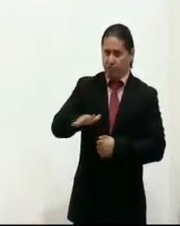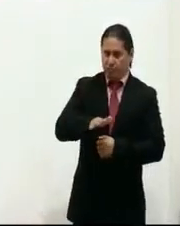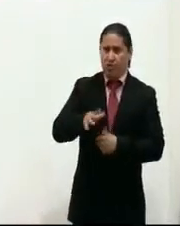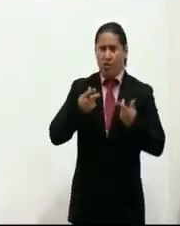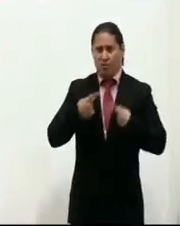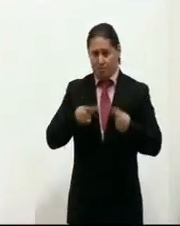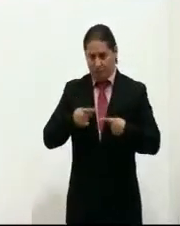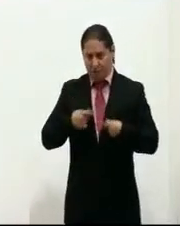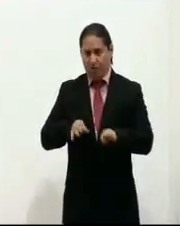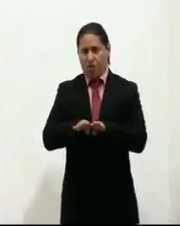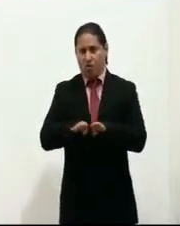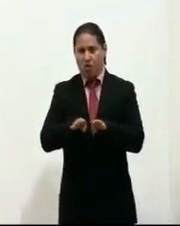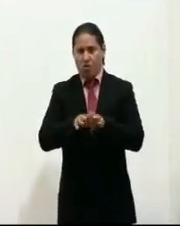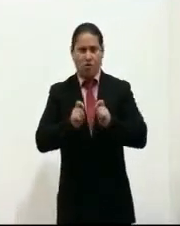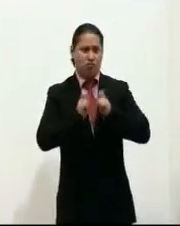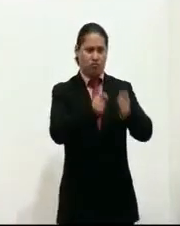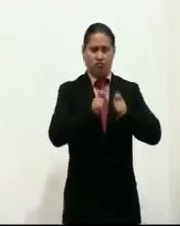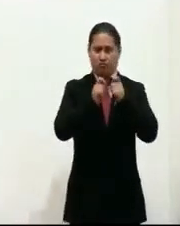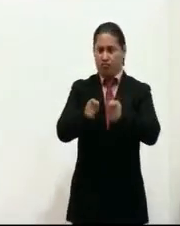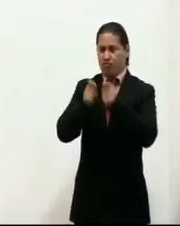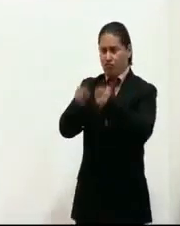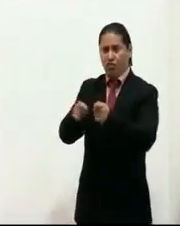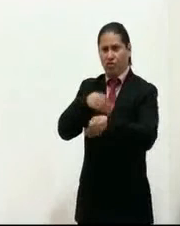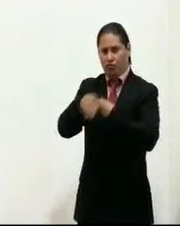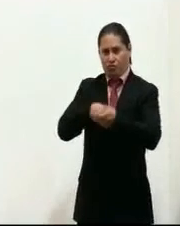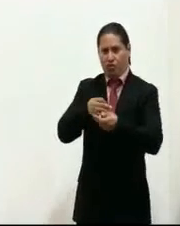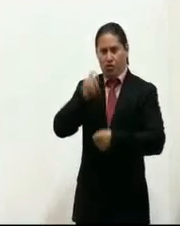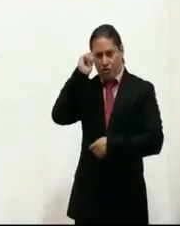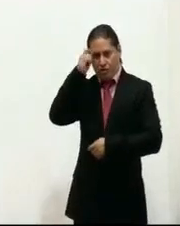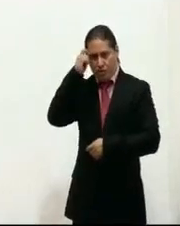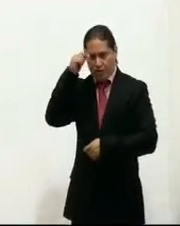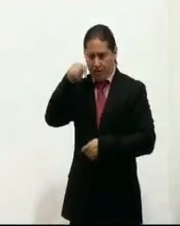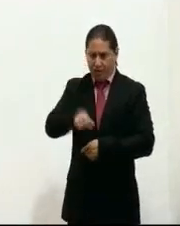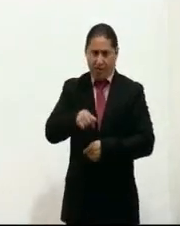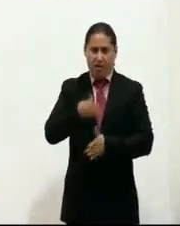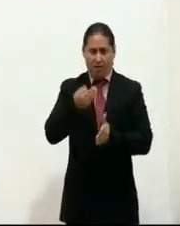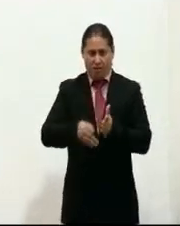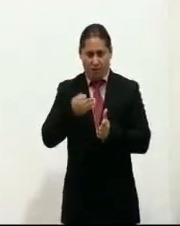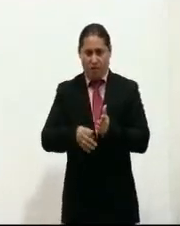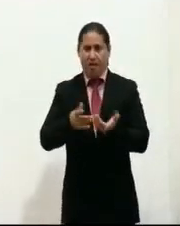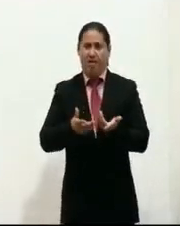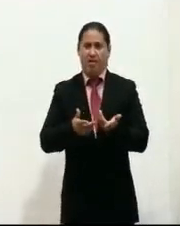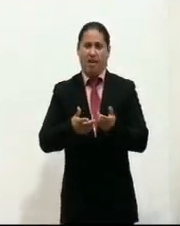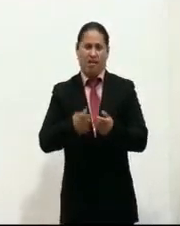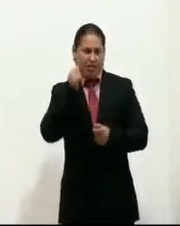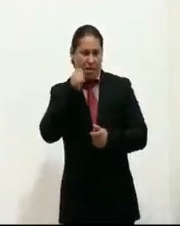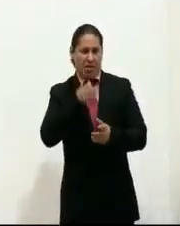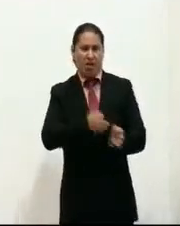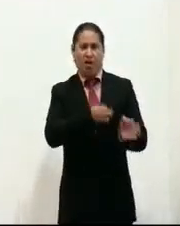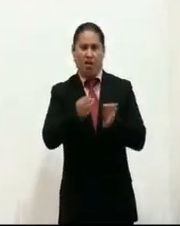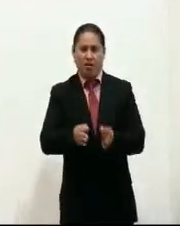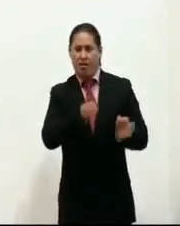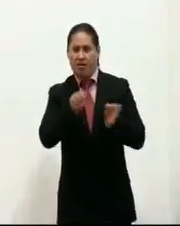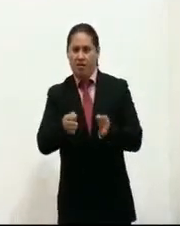que se desempeñan como proveedores de bienes y servicios del Estado, se propone que, a falta de pago a tiempo y oportuno, se genere el